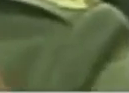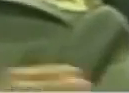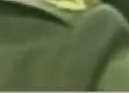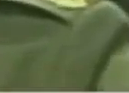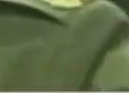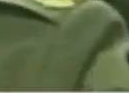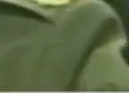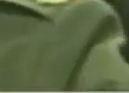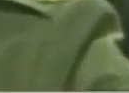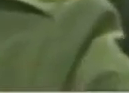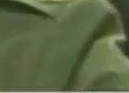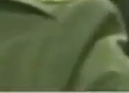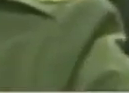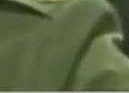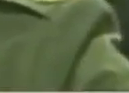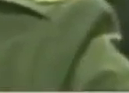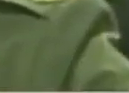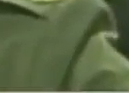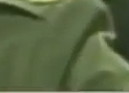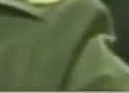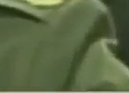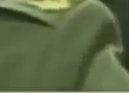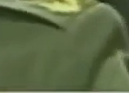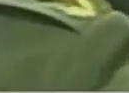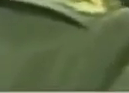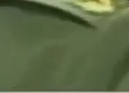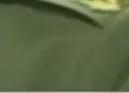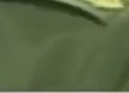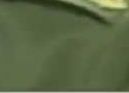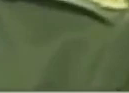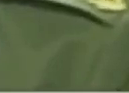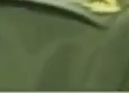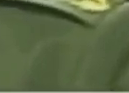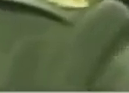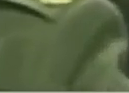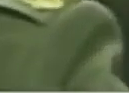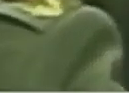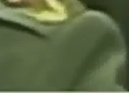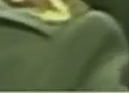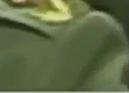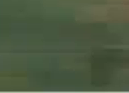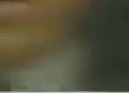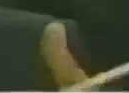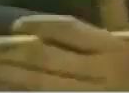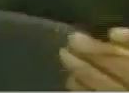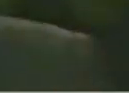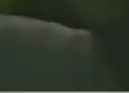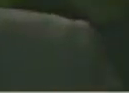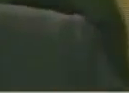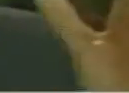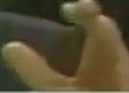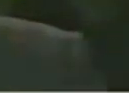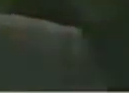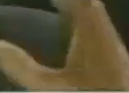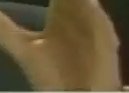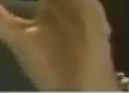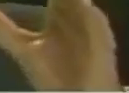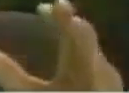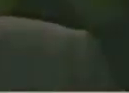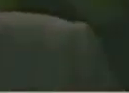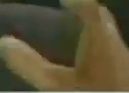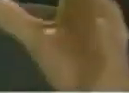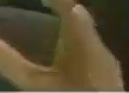firmarán esta noche una declaración conjunta sobre el ALBA. Tenemos que avanzar en la